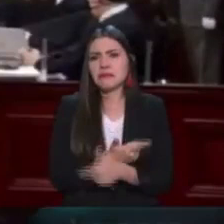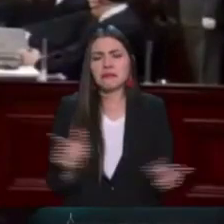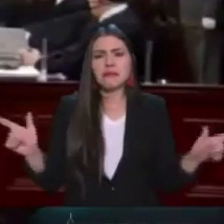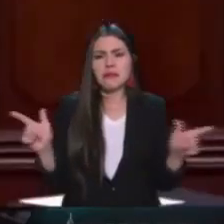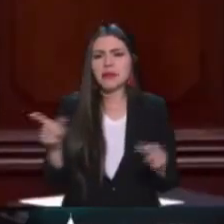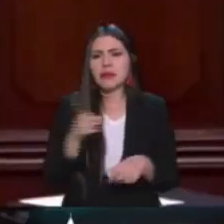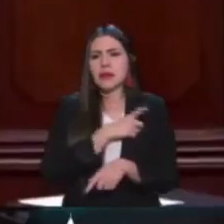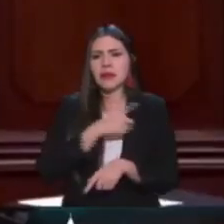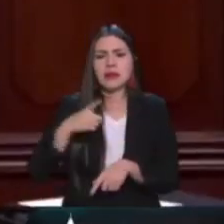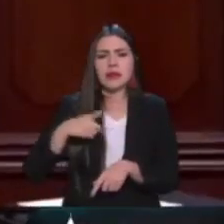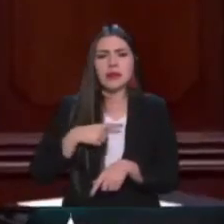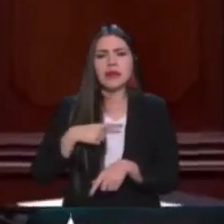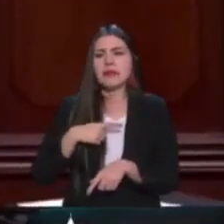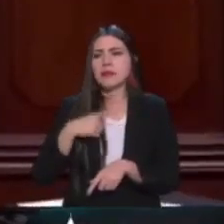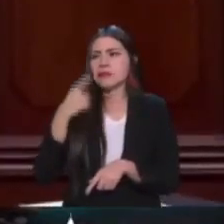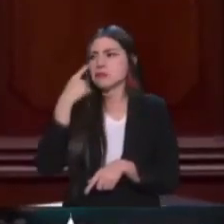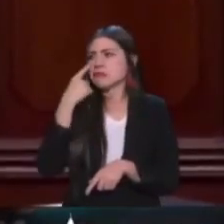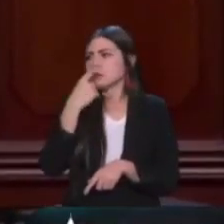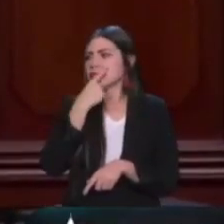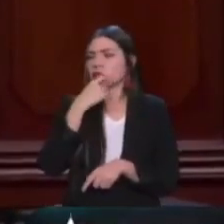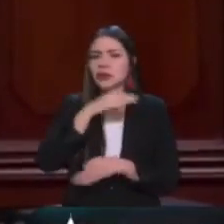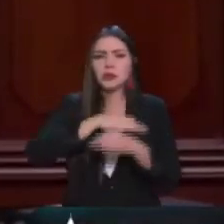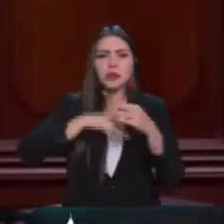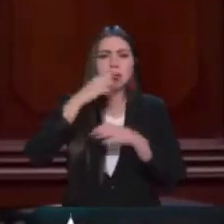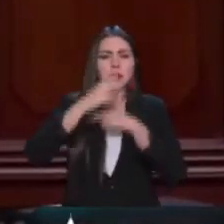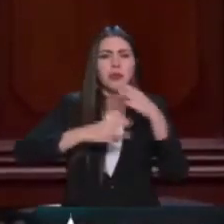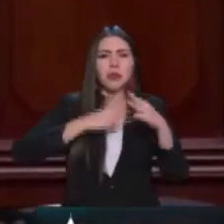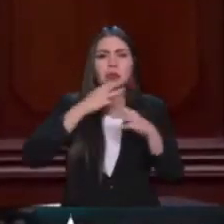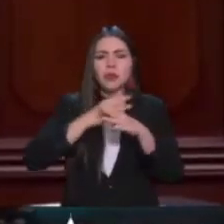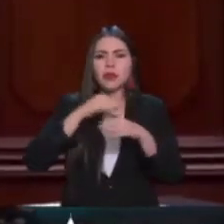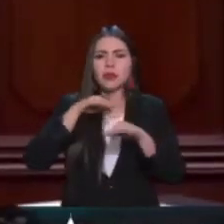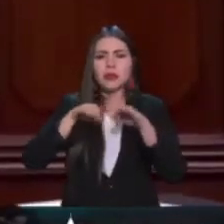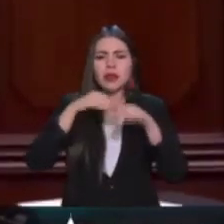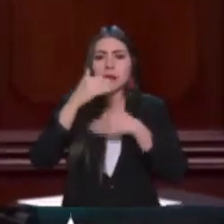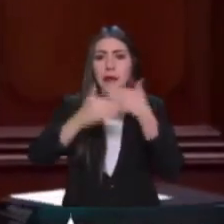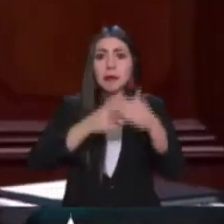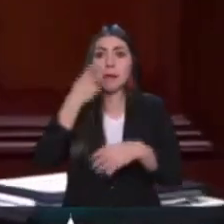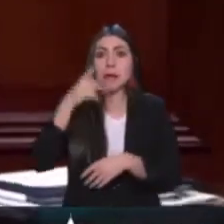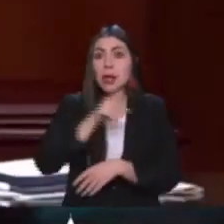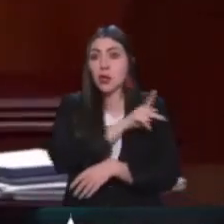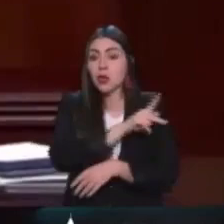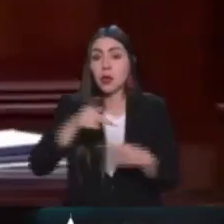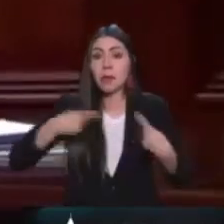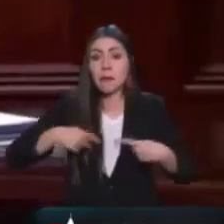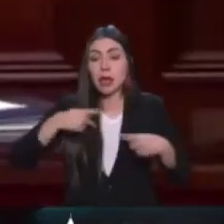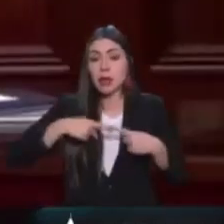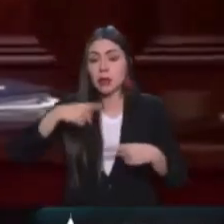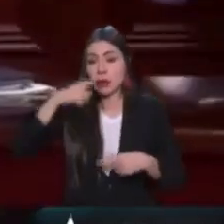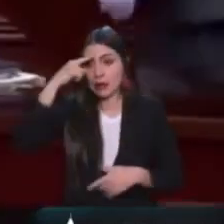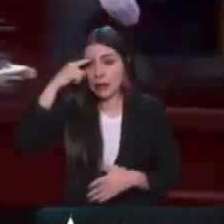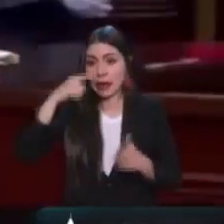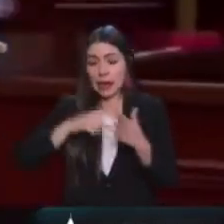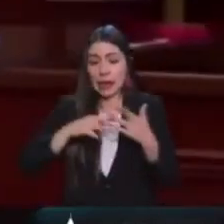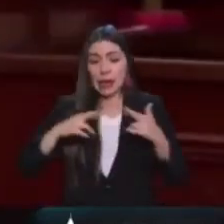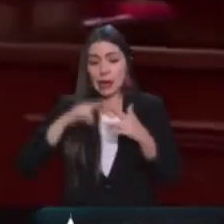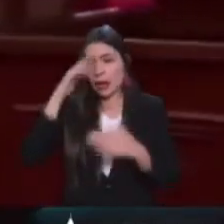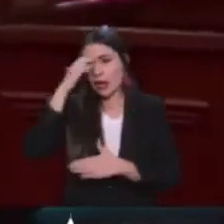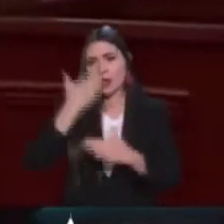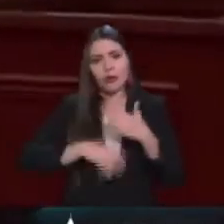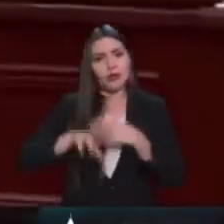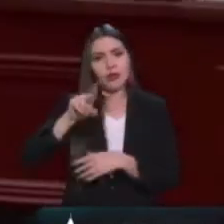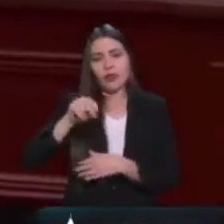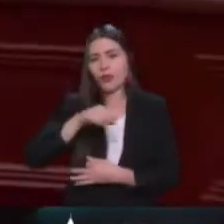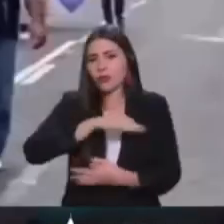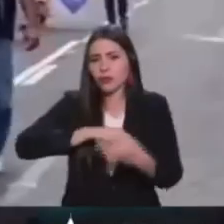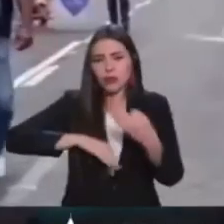toda la población es católica. Entonces, el punto es que la Iglesia Católica y todas las